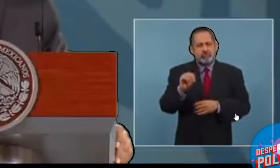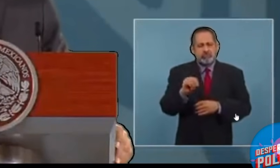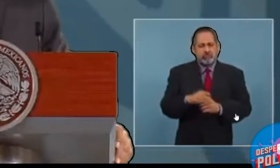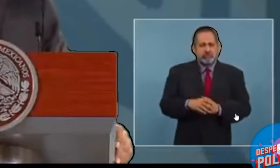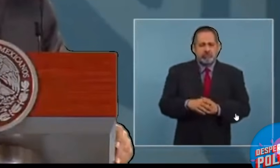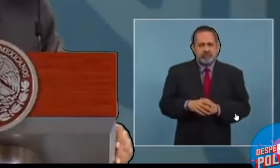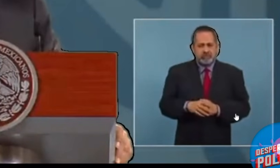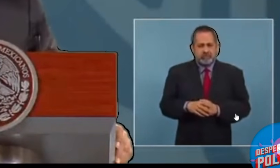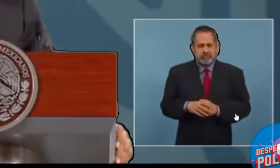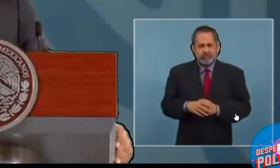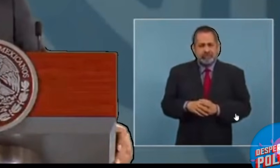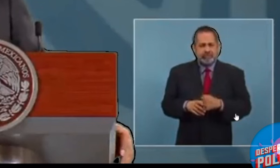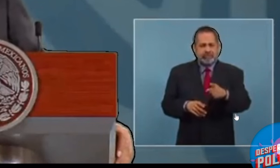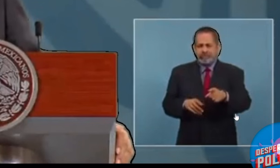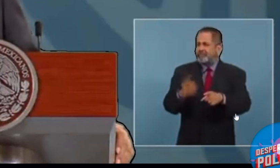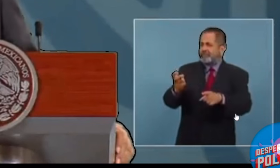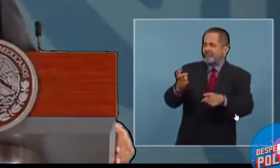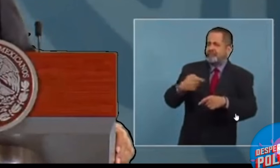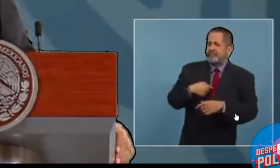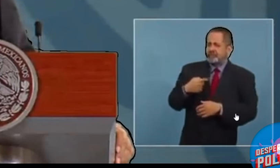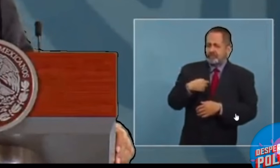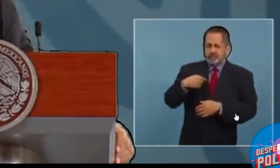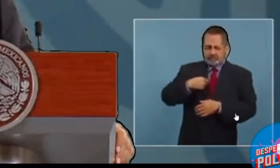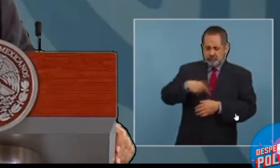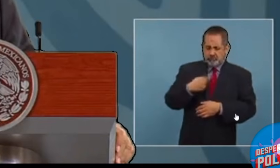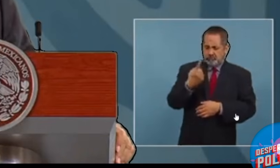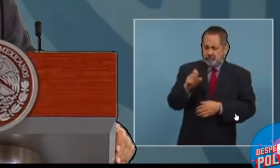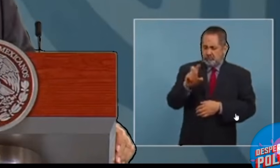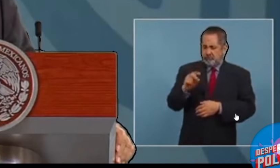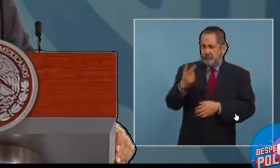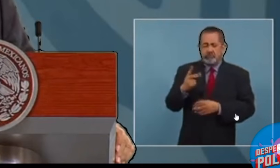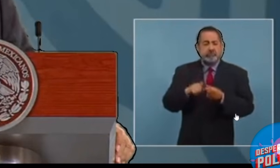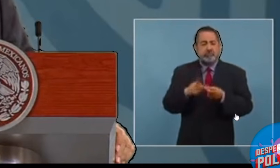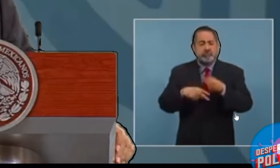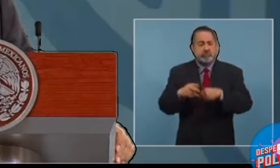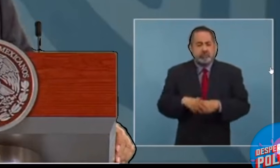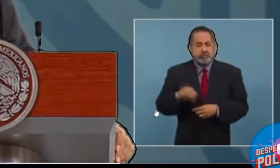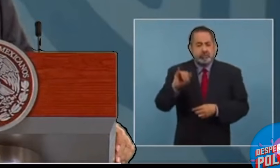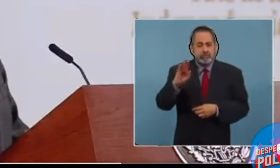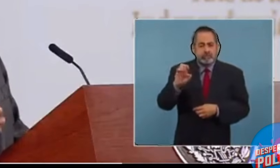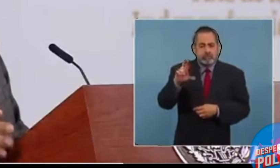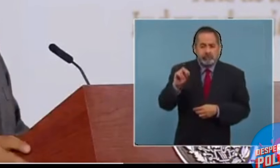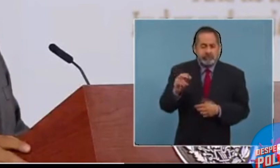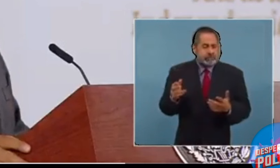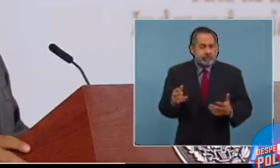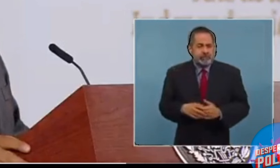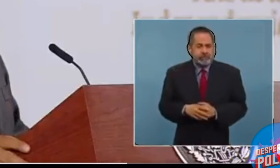El 132, yo soy 132. El 132. ¿Dónde surge? En la Ibero. En la